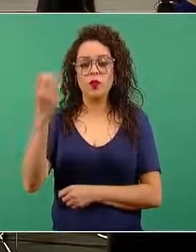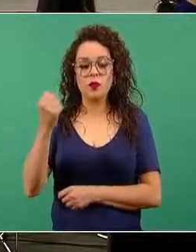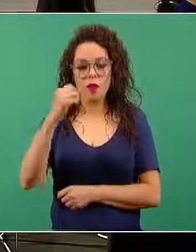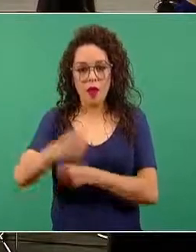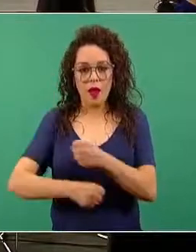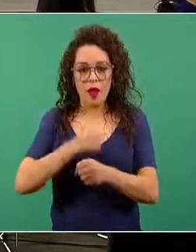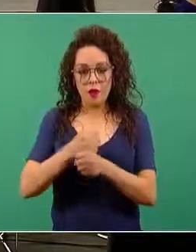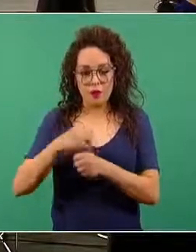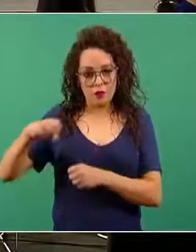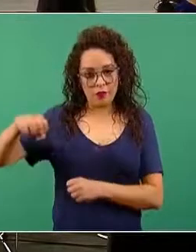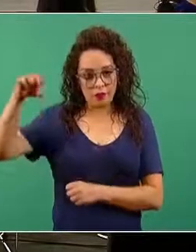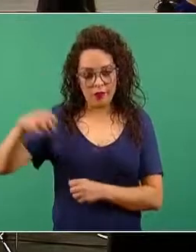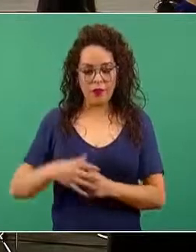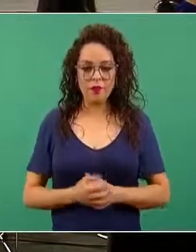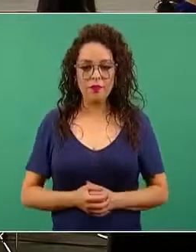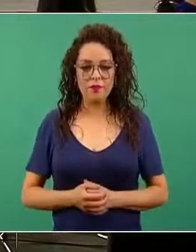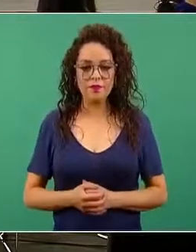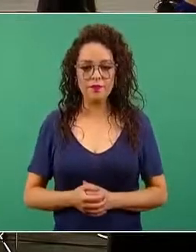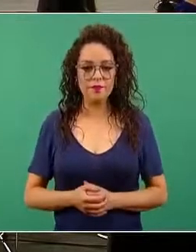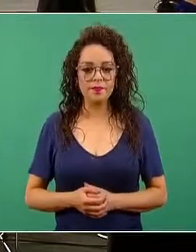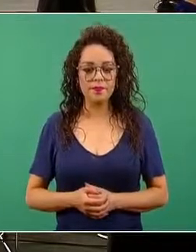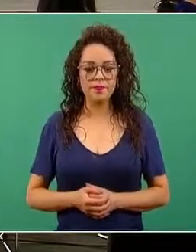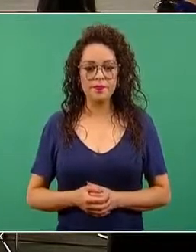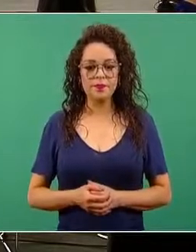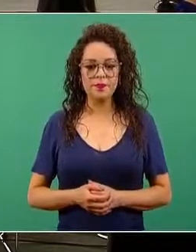La siguiente, por favor.